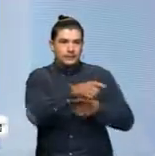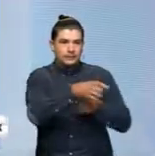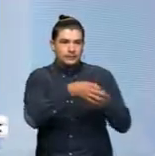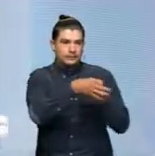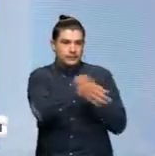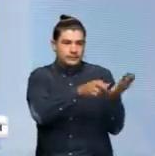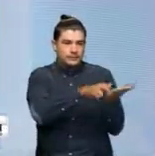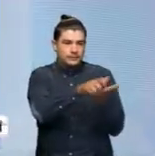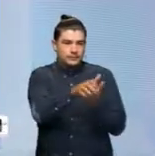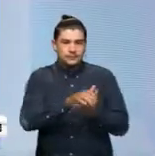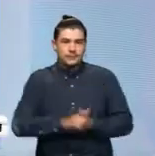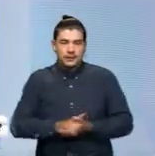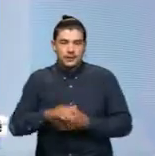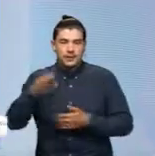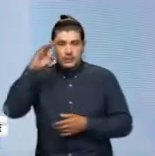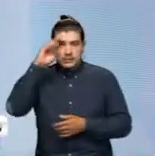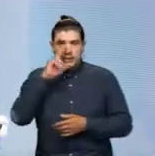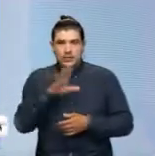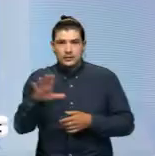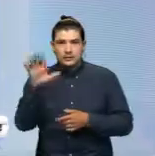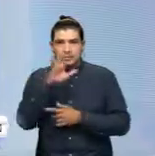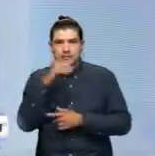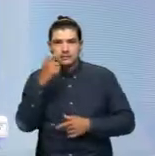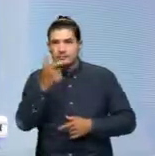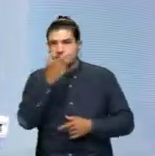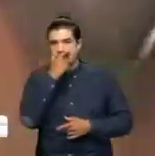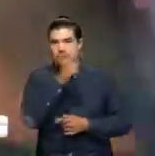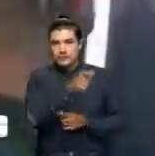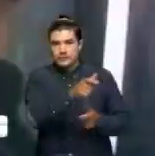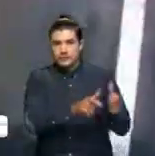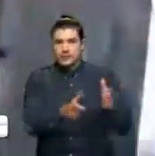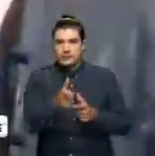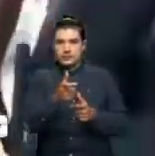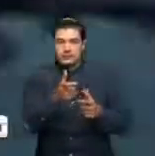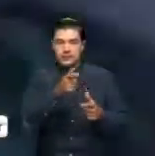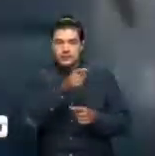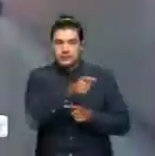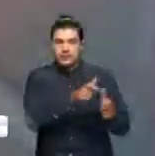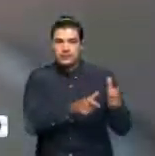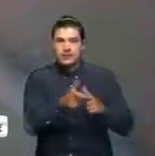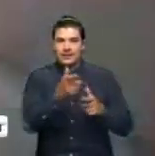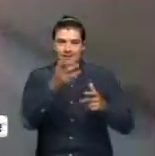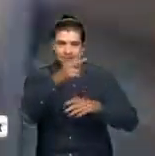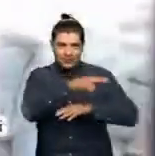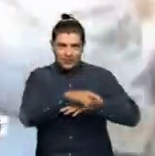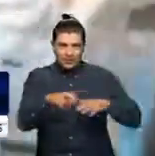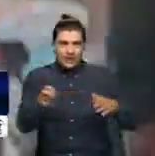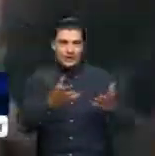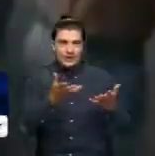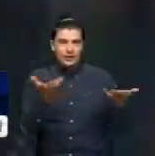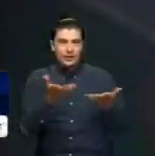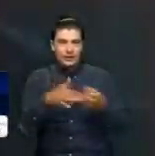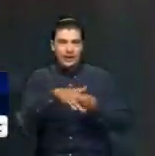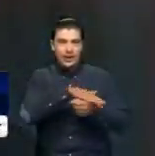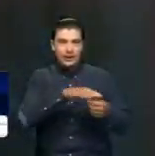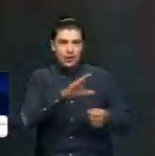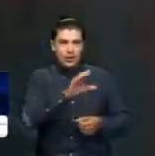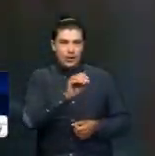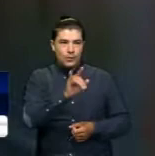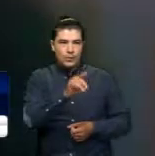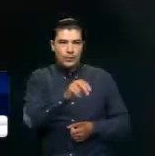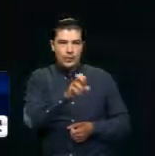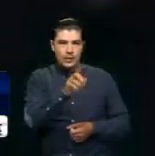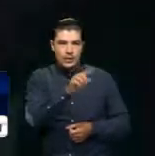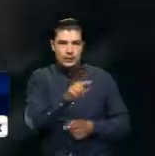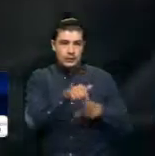bodega donde almacenaba los elementos que eran hurtados hasta una vivienda del barrio los comuneros de bucaramanga que presuntamente